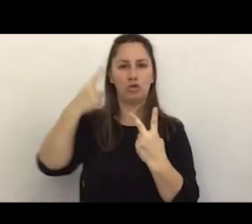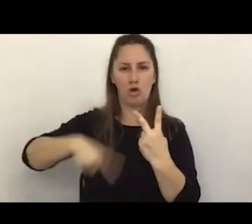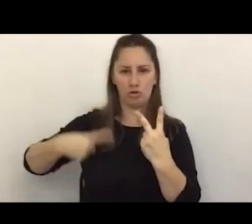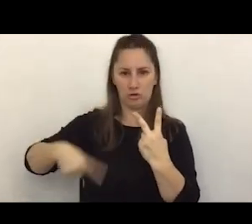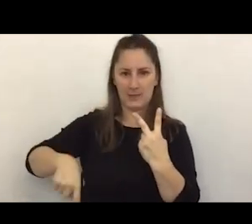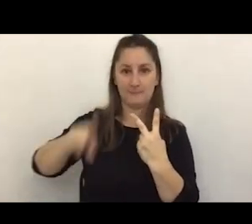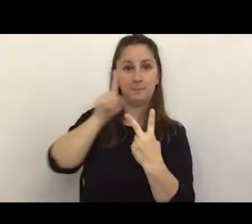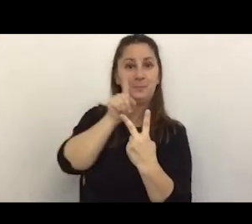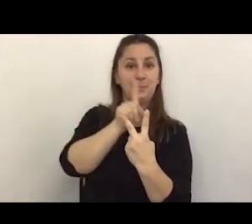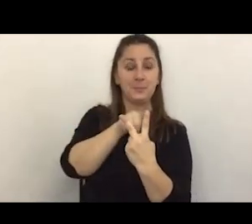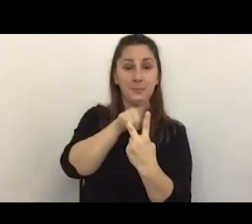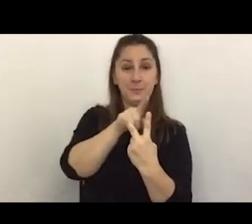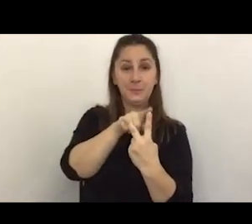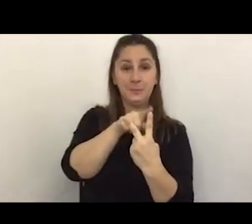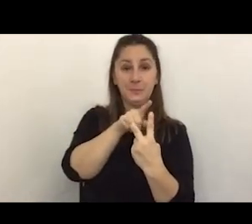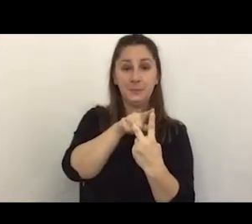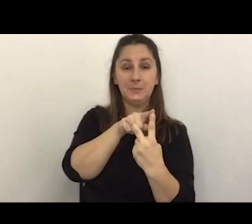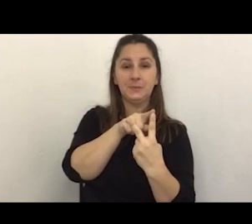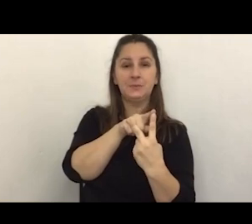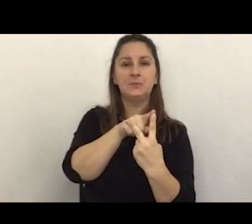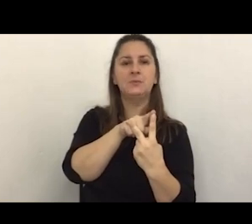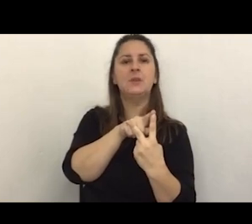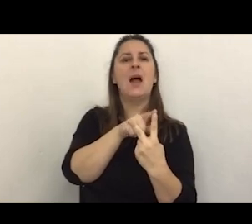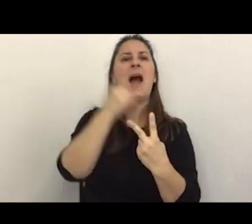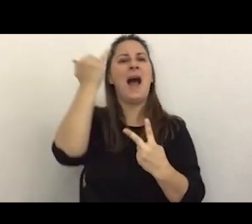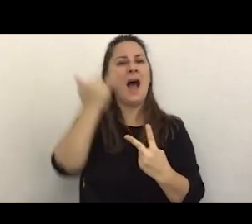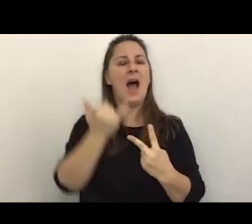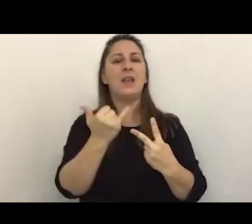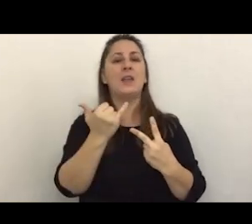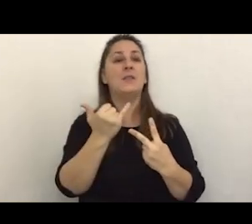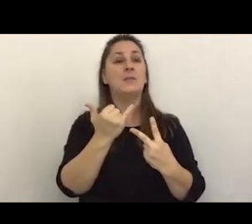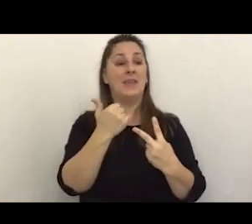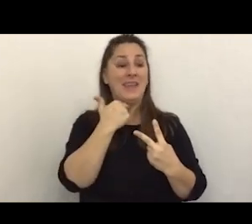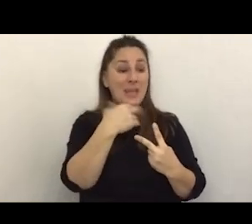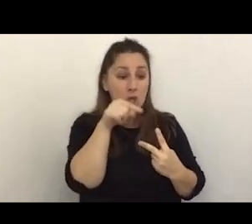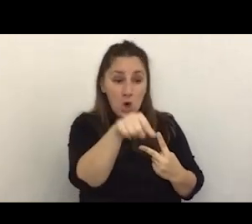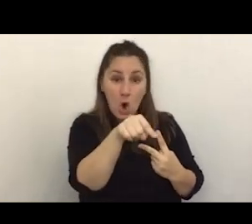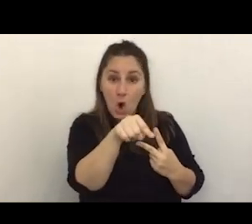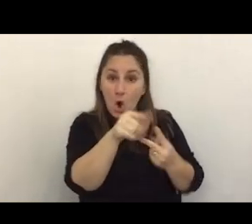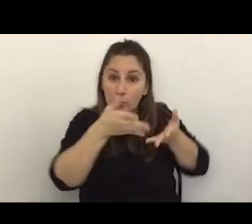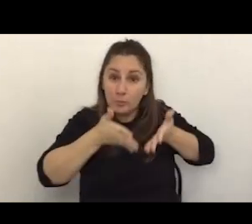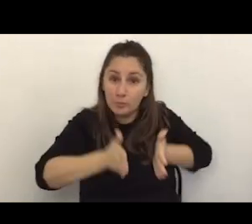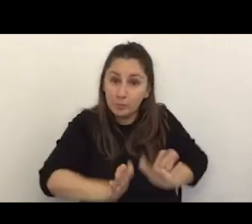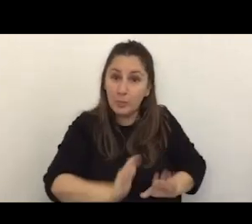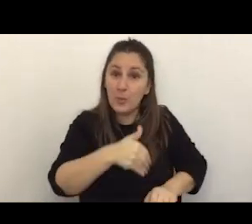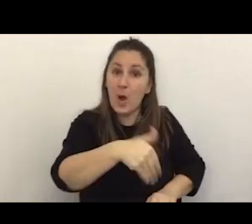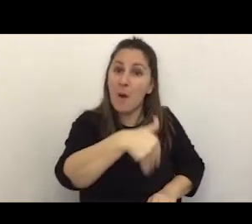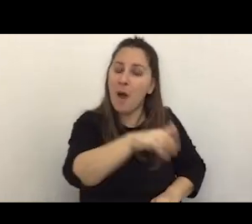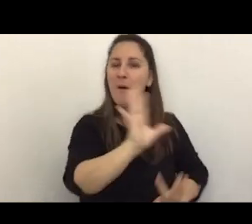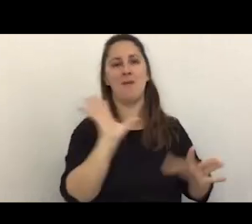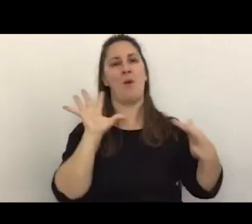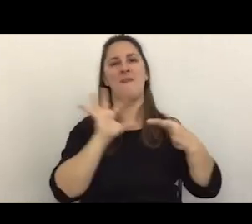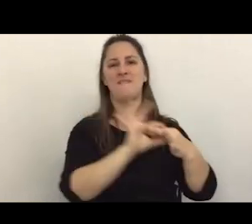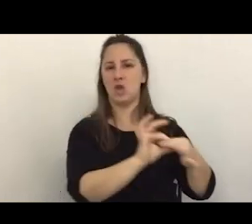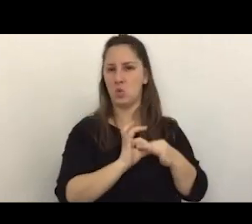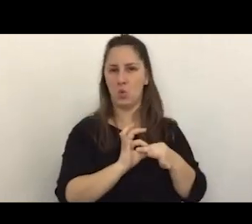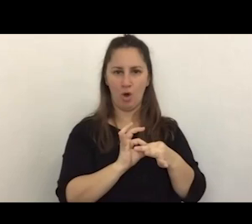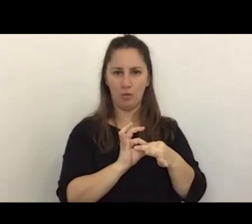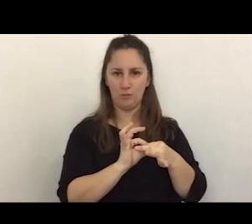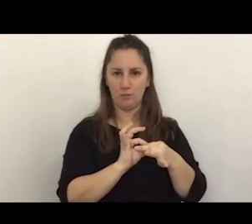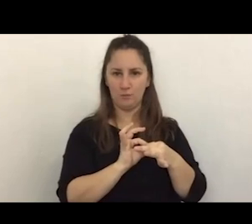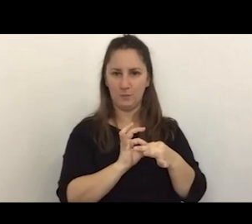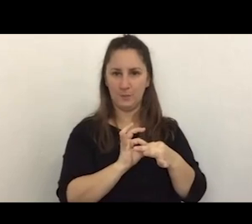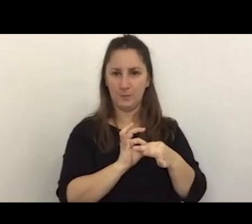Primero, formo un vínculo con el hijo que va a nacer del vientre de mi mujer.